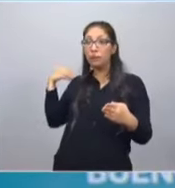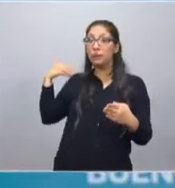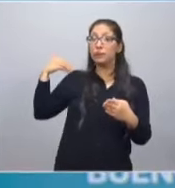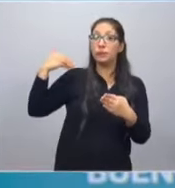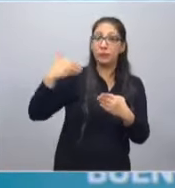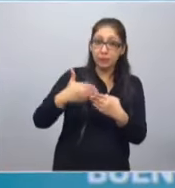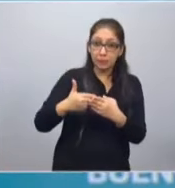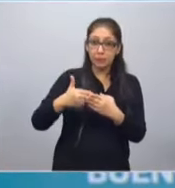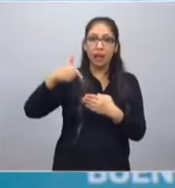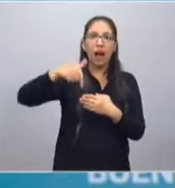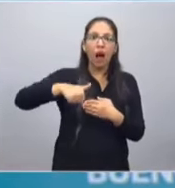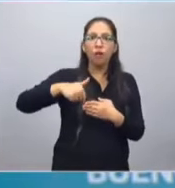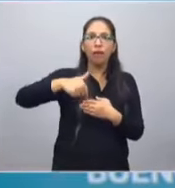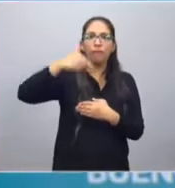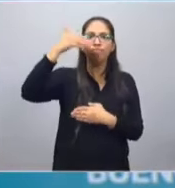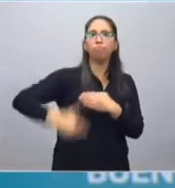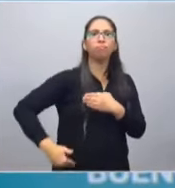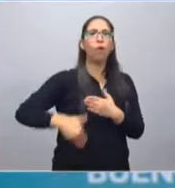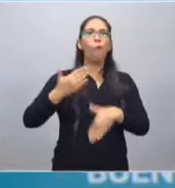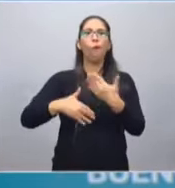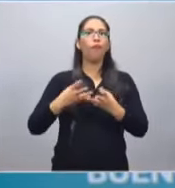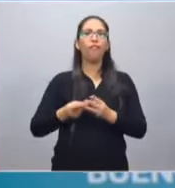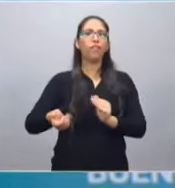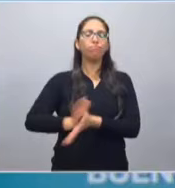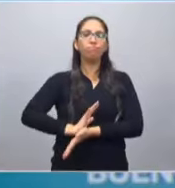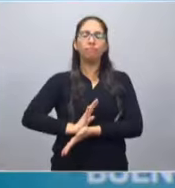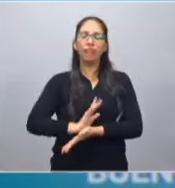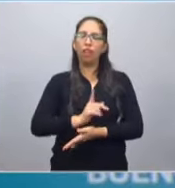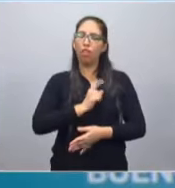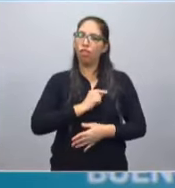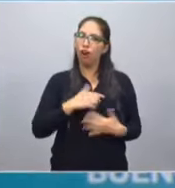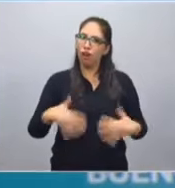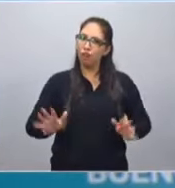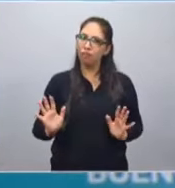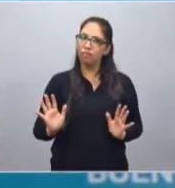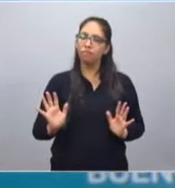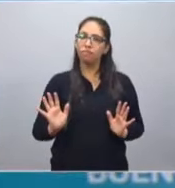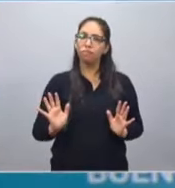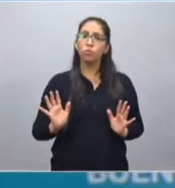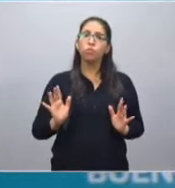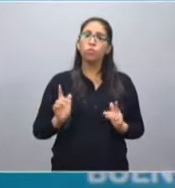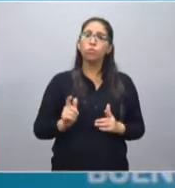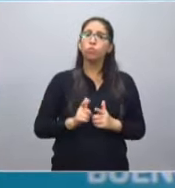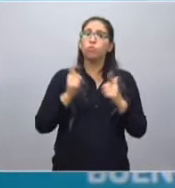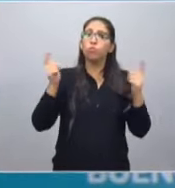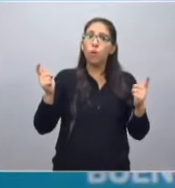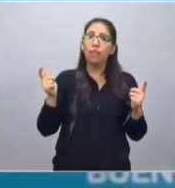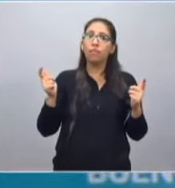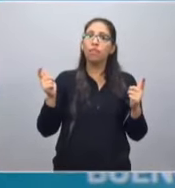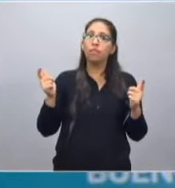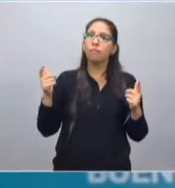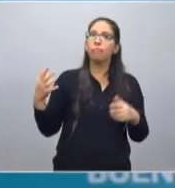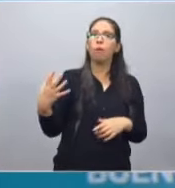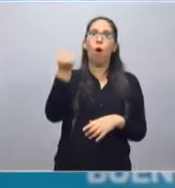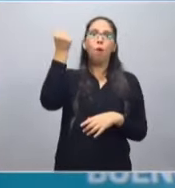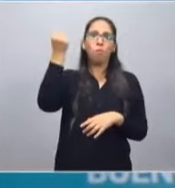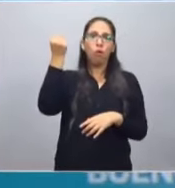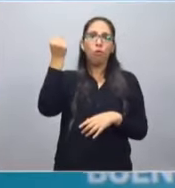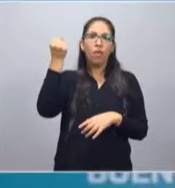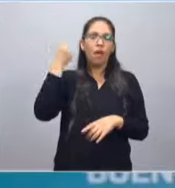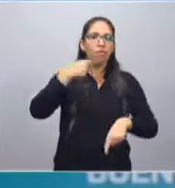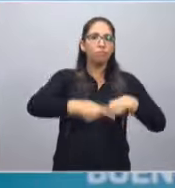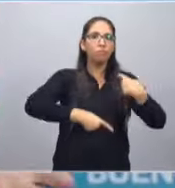hubiesen realizado los juegos sin embargo es una posibilidad siempre latente